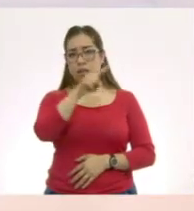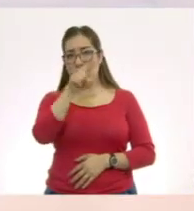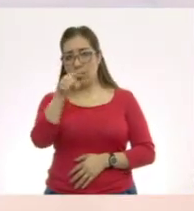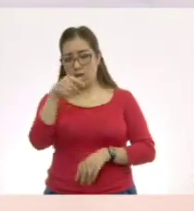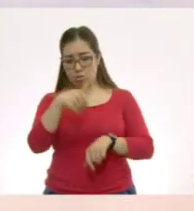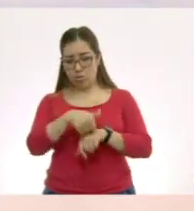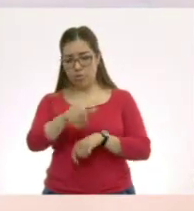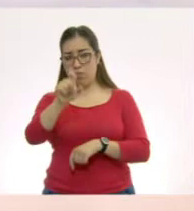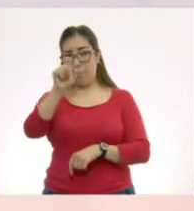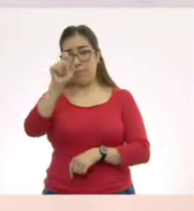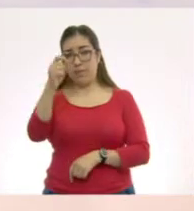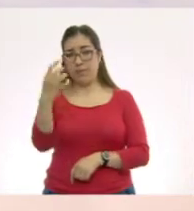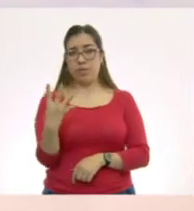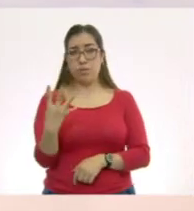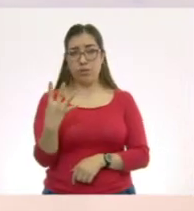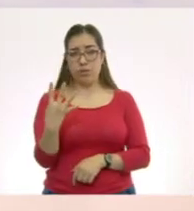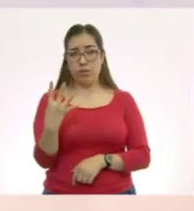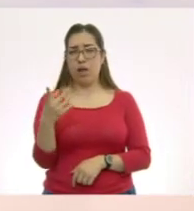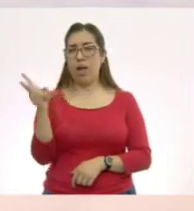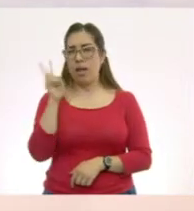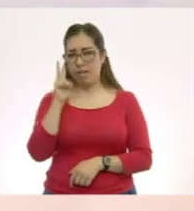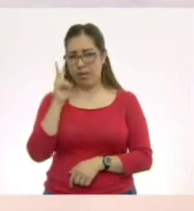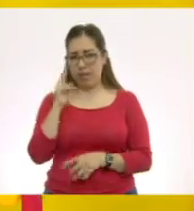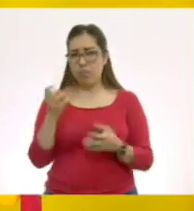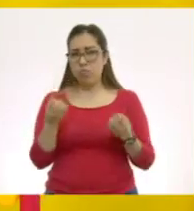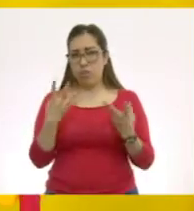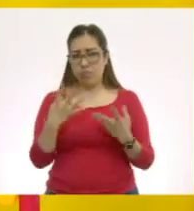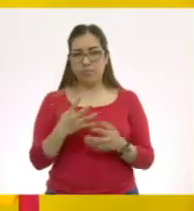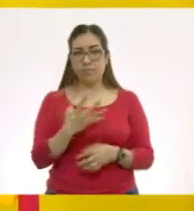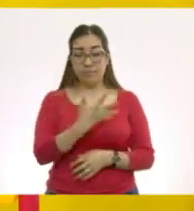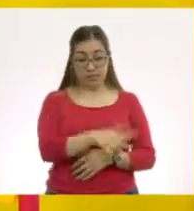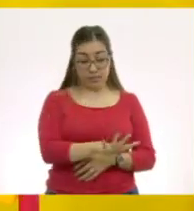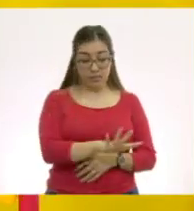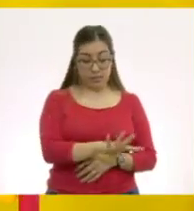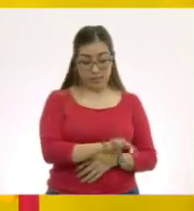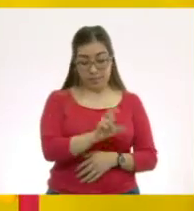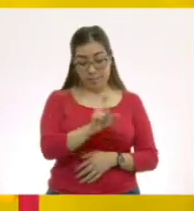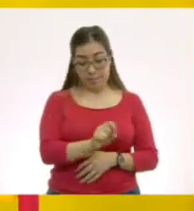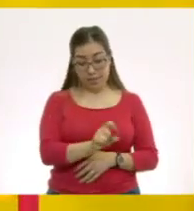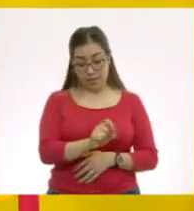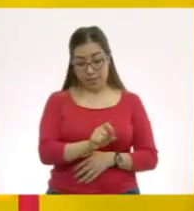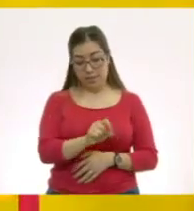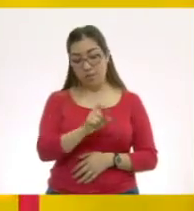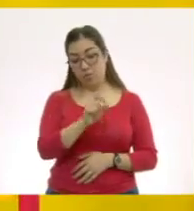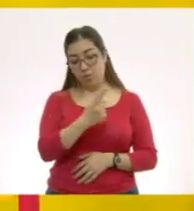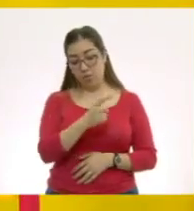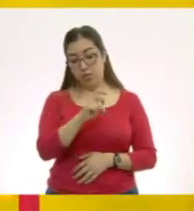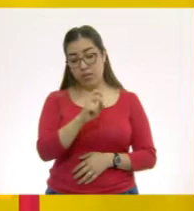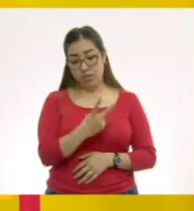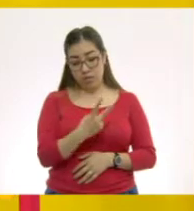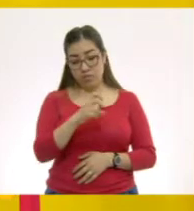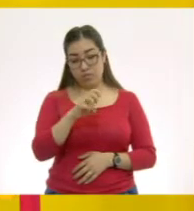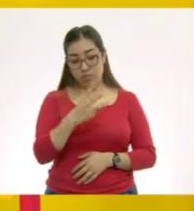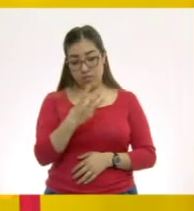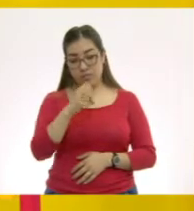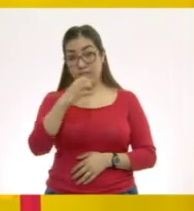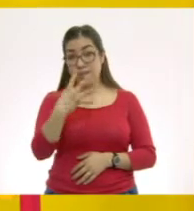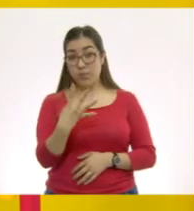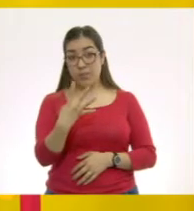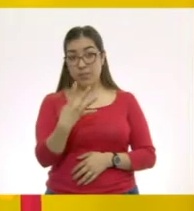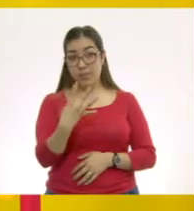22, 23, 24. Ok, vamos a contar. A ver. 10, 20, 21, 22,